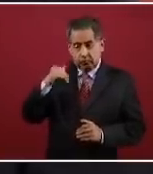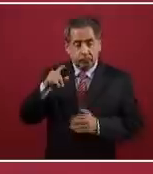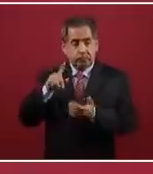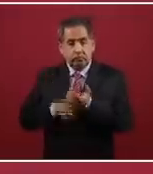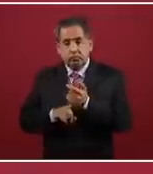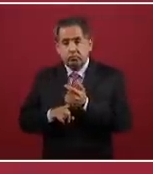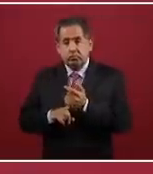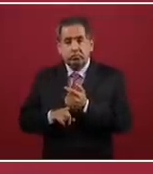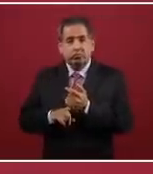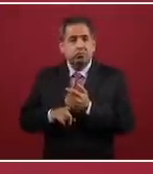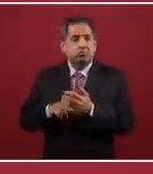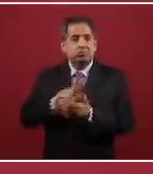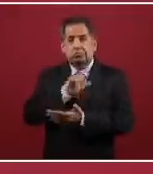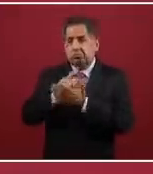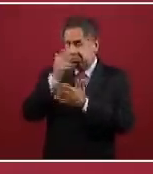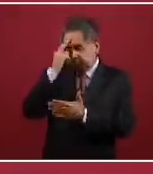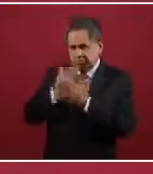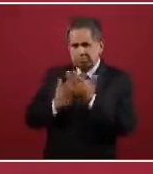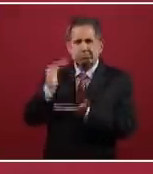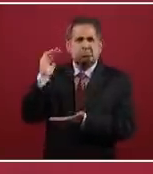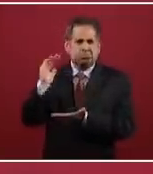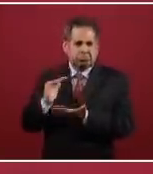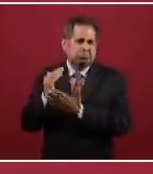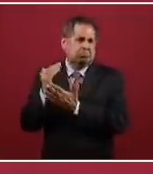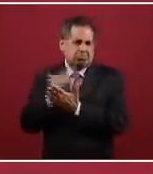menos incidencia delictiva,